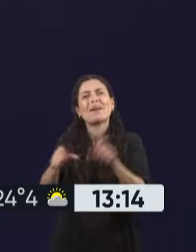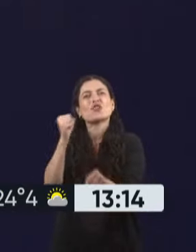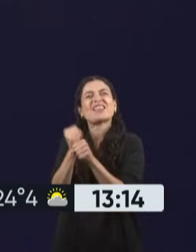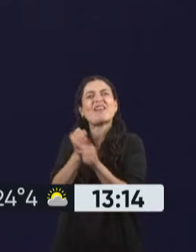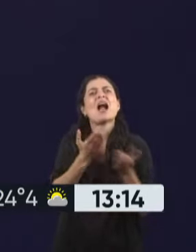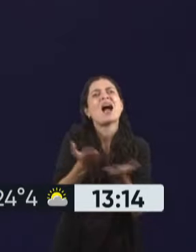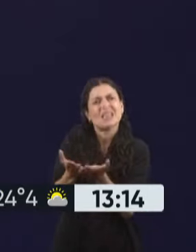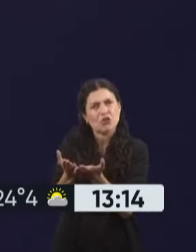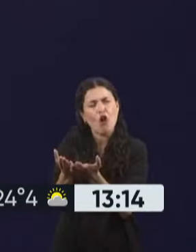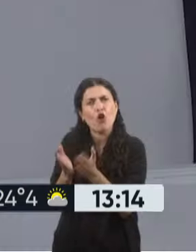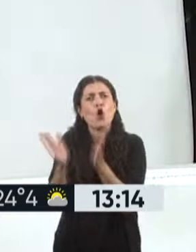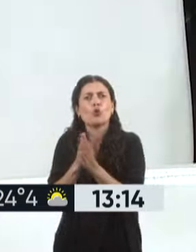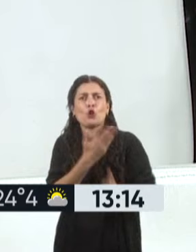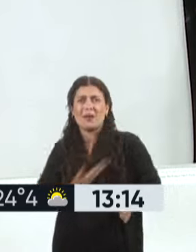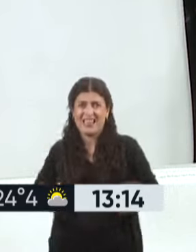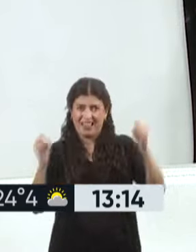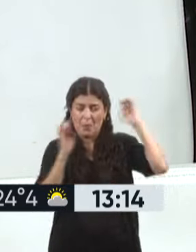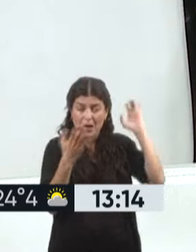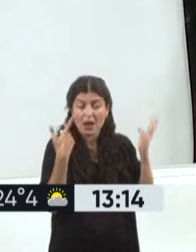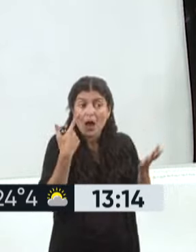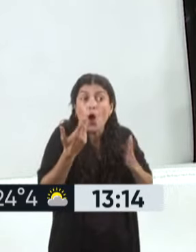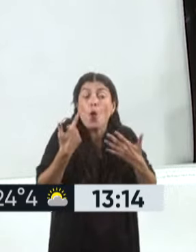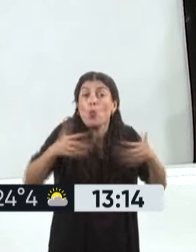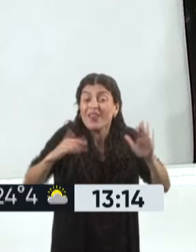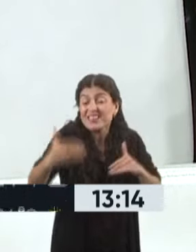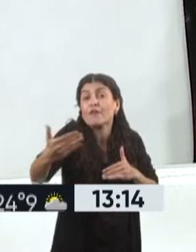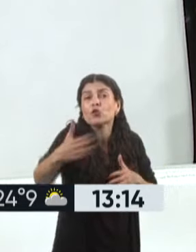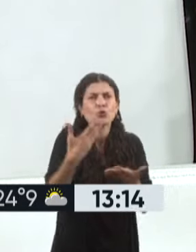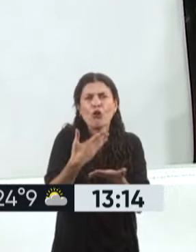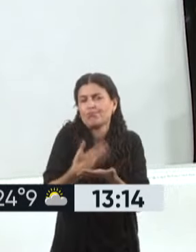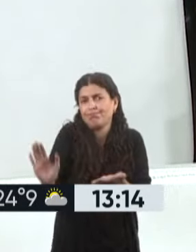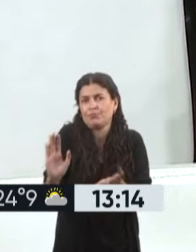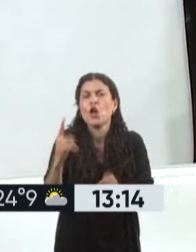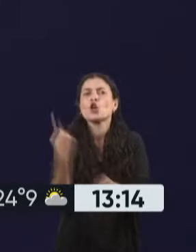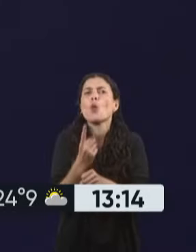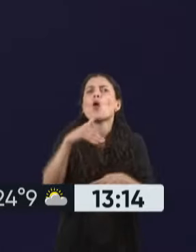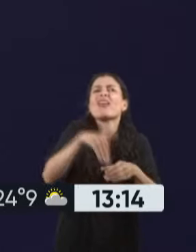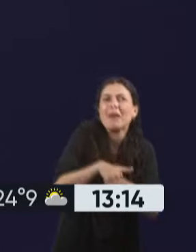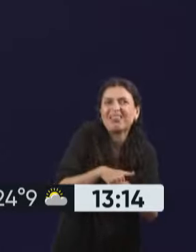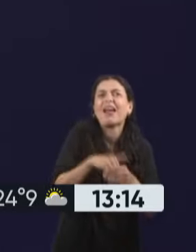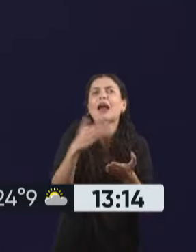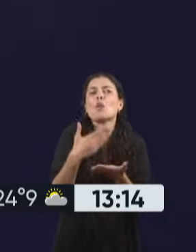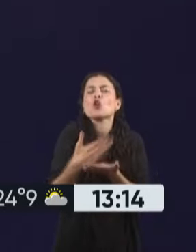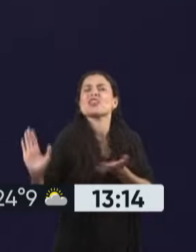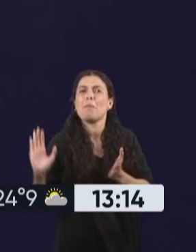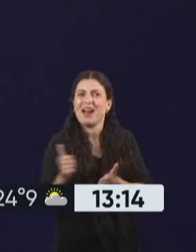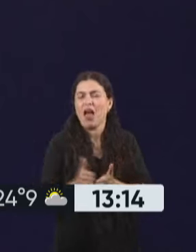porque recién mencionabas que el presidente y vos no estuvieron de acuerdo con esa interrupción. No, esta